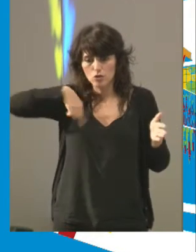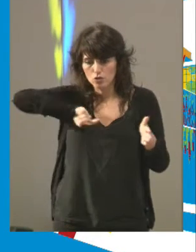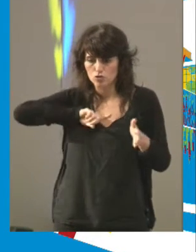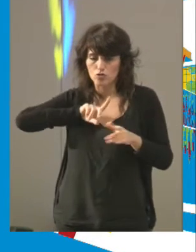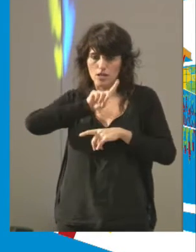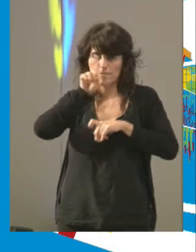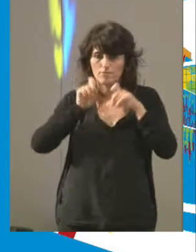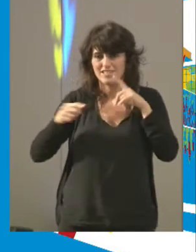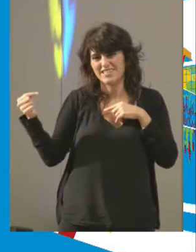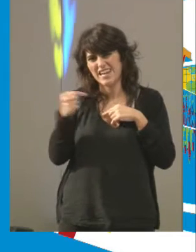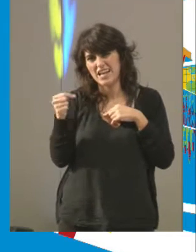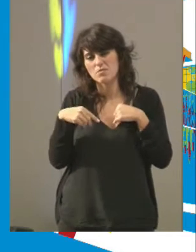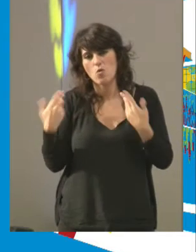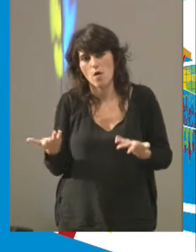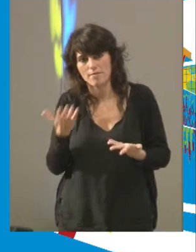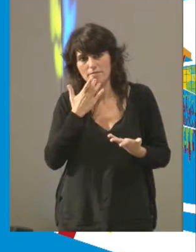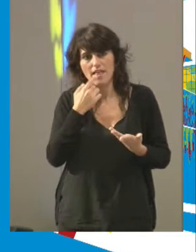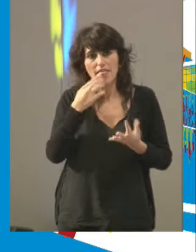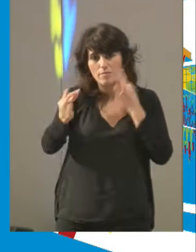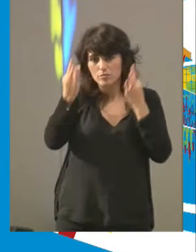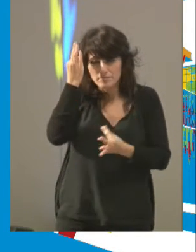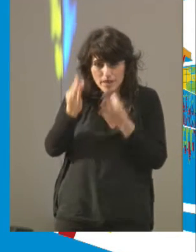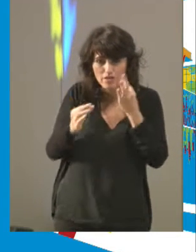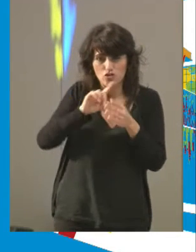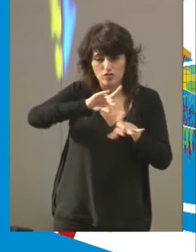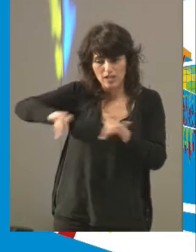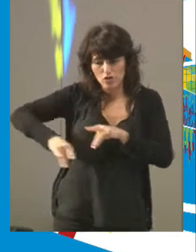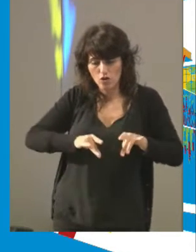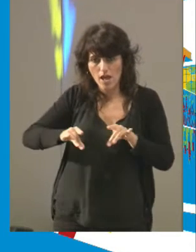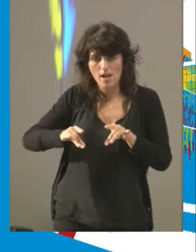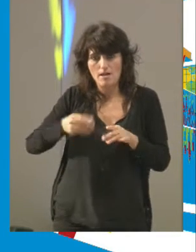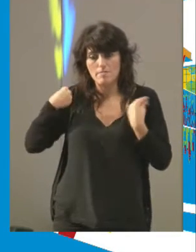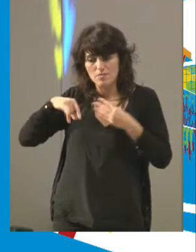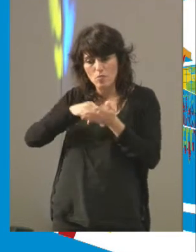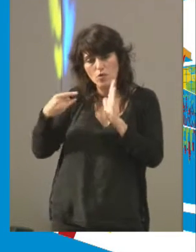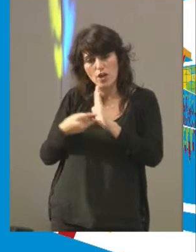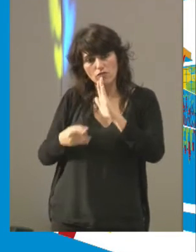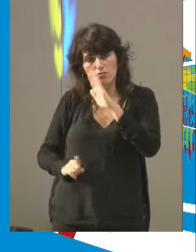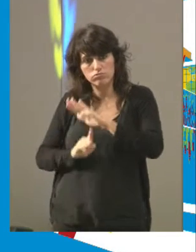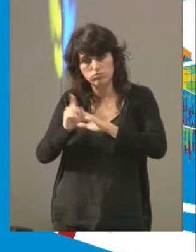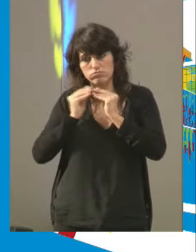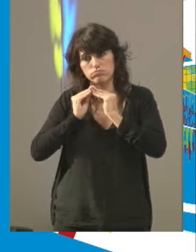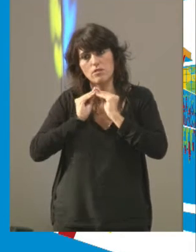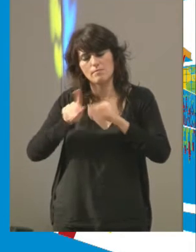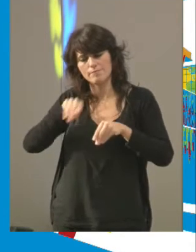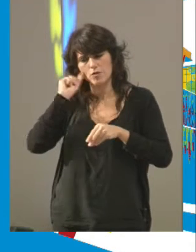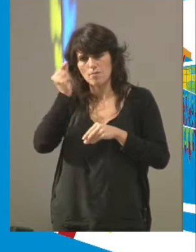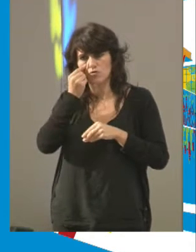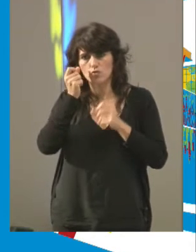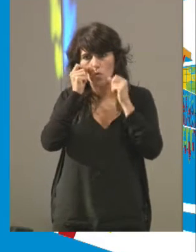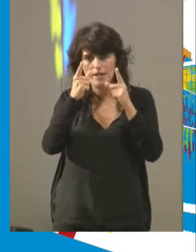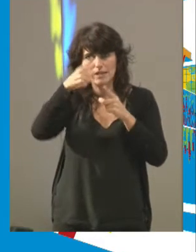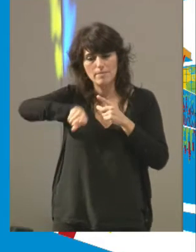algunas cuestiones más negativas, si decíamos que la cuestión de la precisión territorial era un aspecto crítico en el desarrollo del proyecto, luego nos dimos cuenta que estábamos